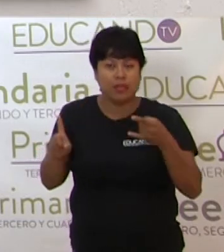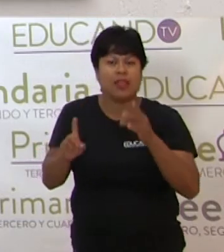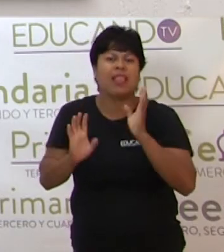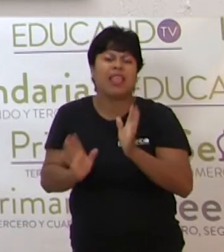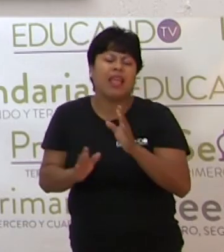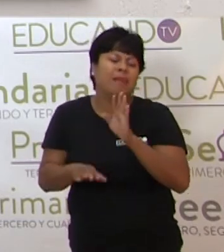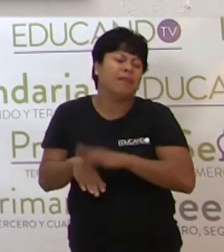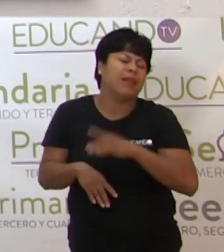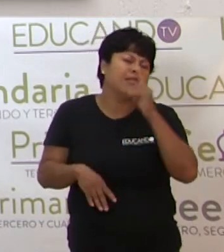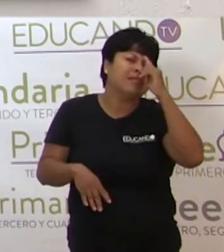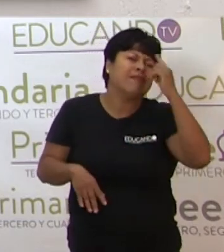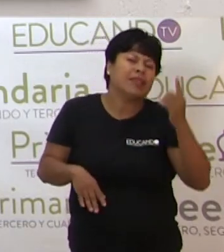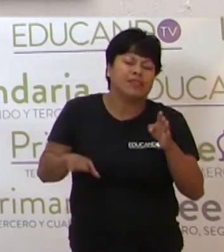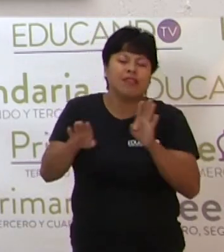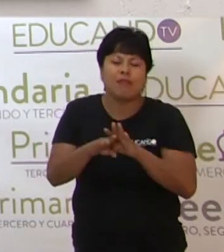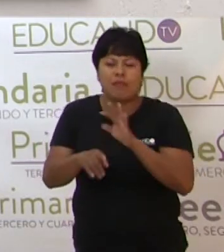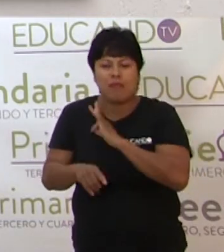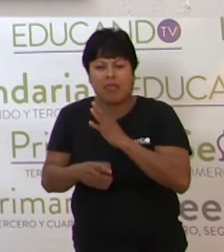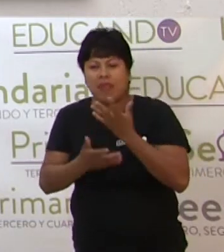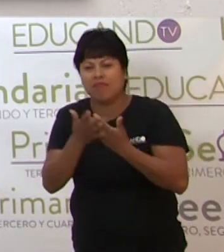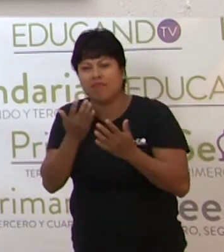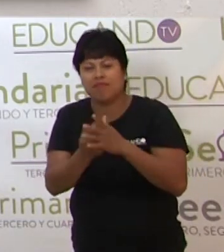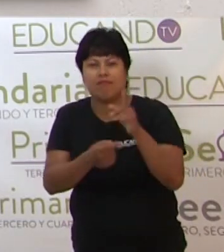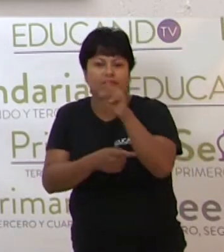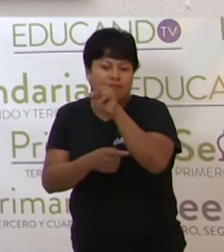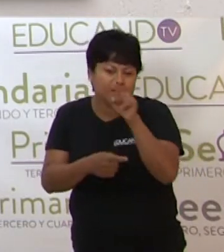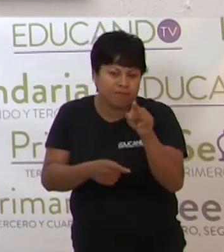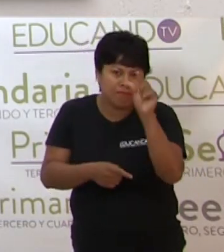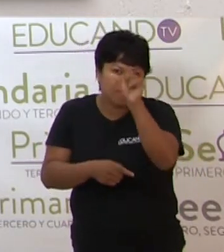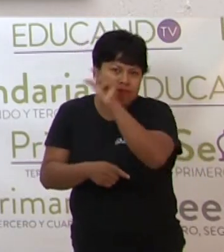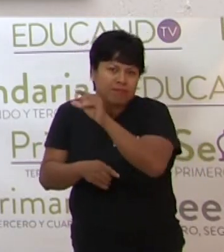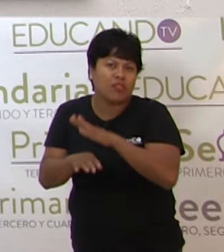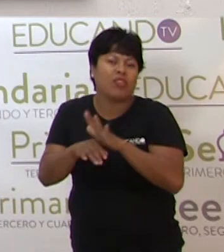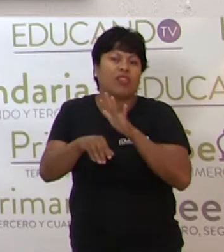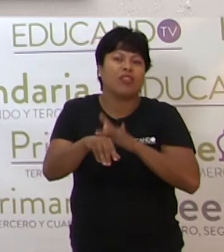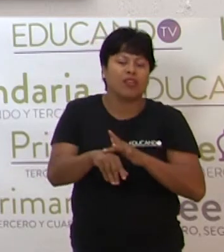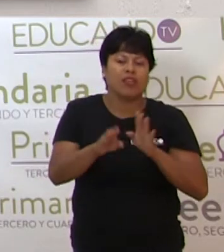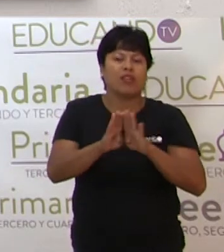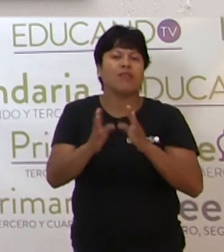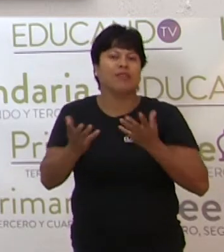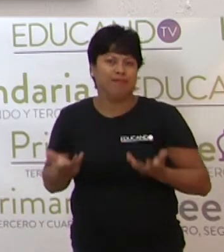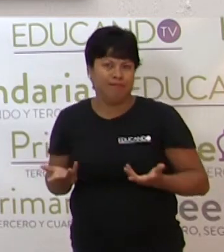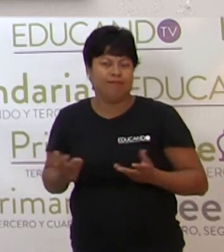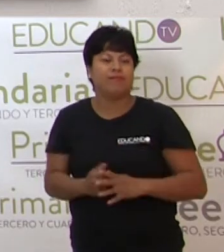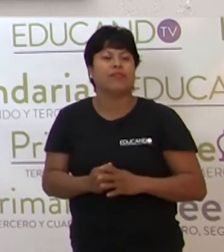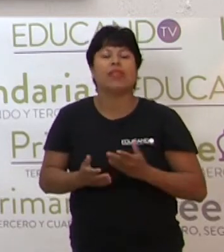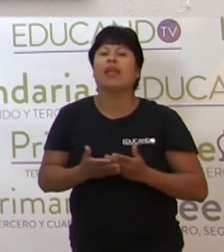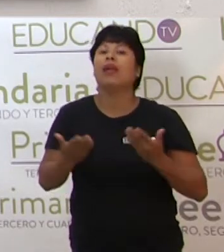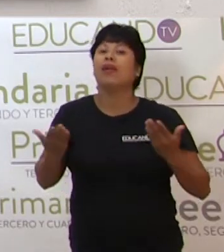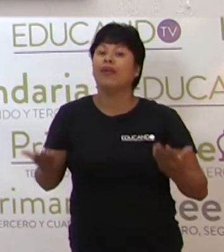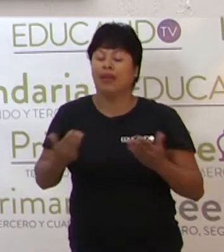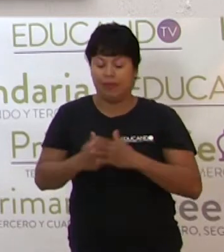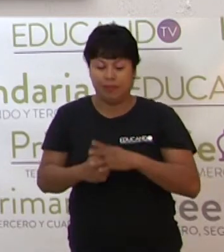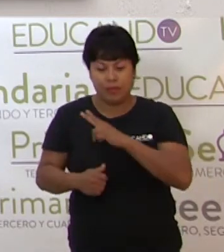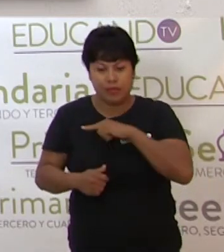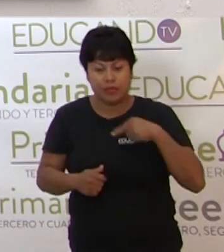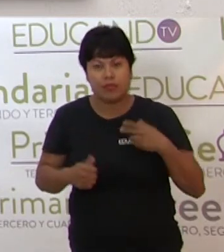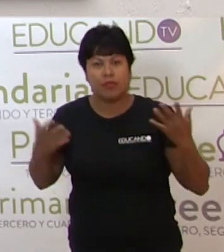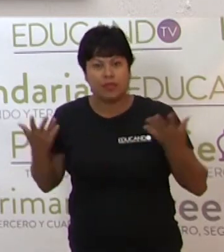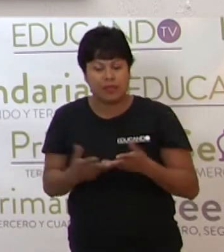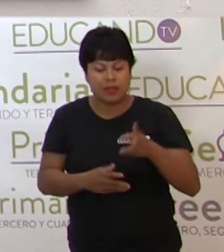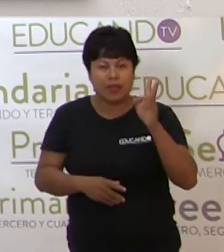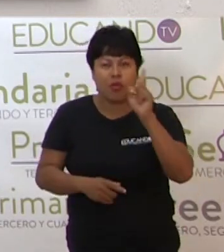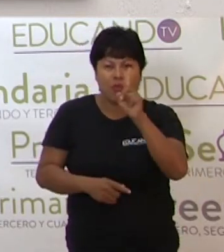más fácil definir esas funciones, ¿sí? ¿Cómo quedan las funciones? Ahora, vamos a hacer un